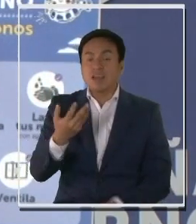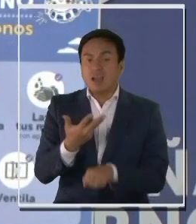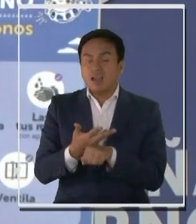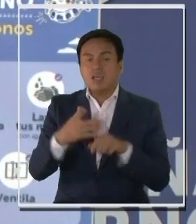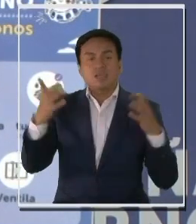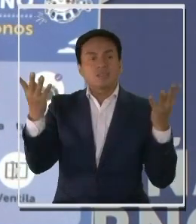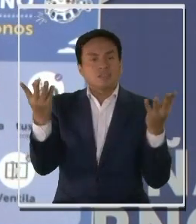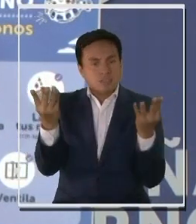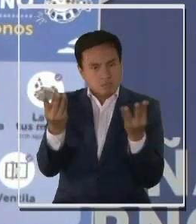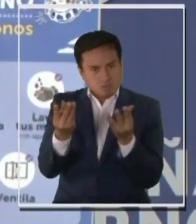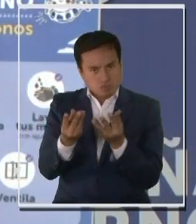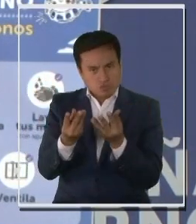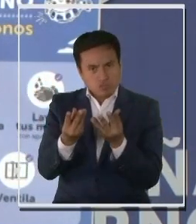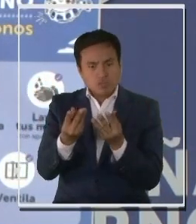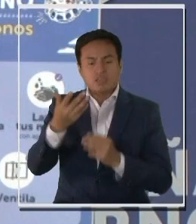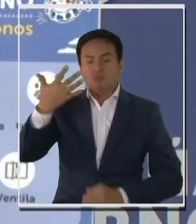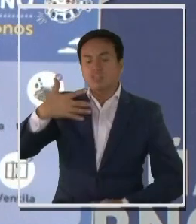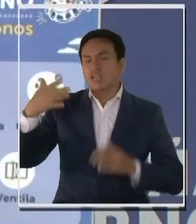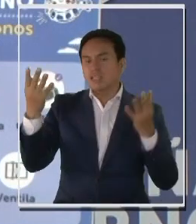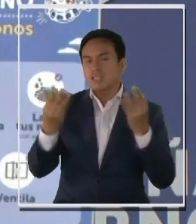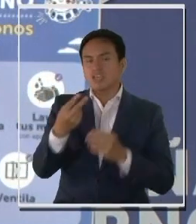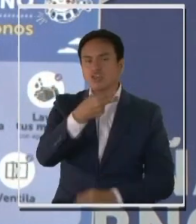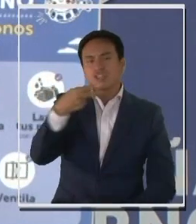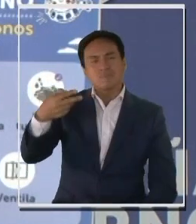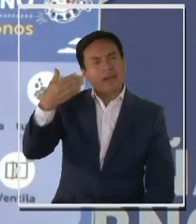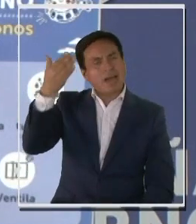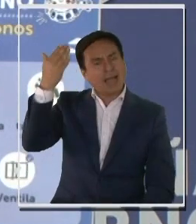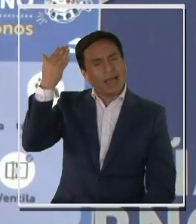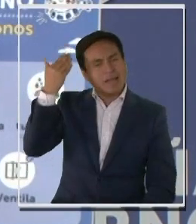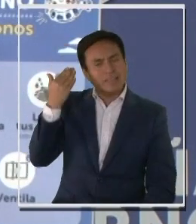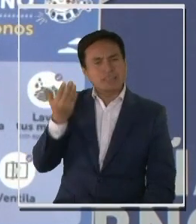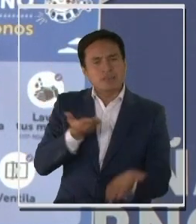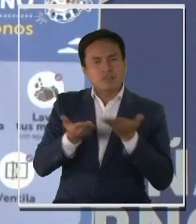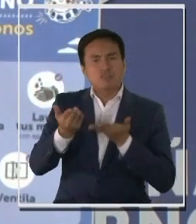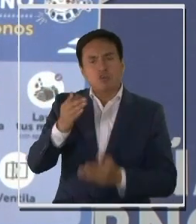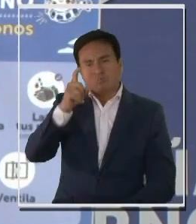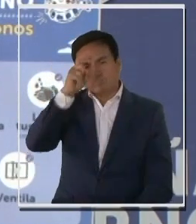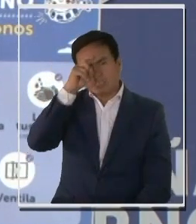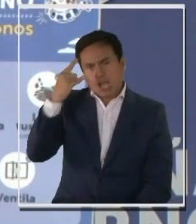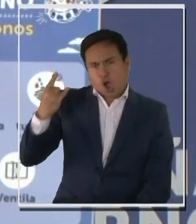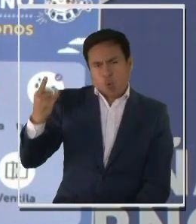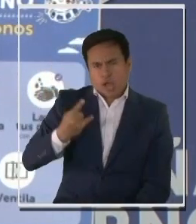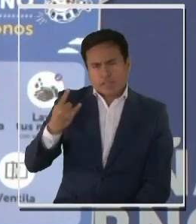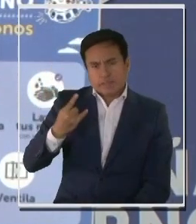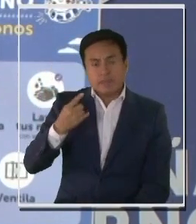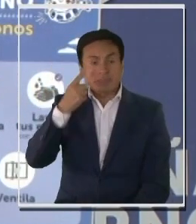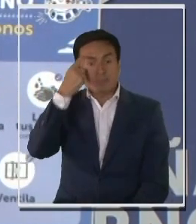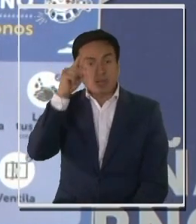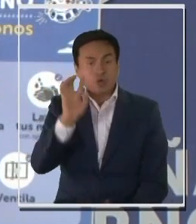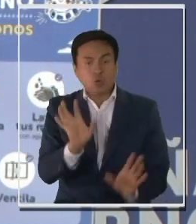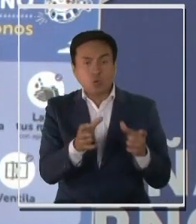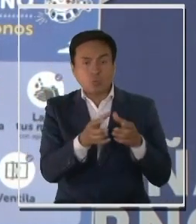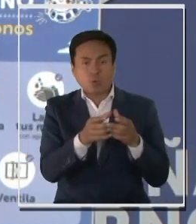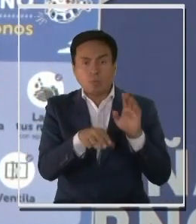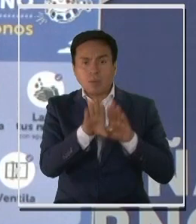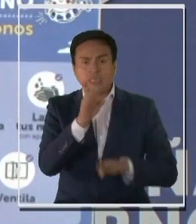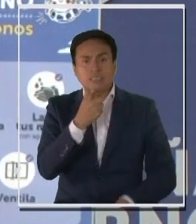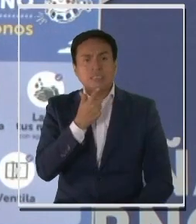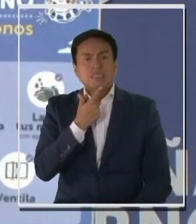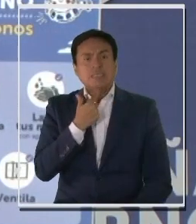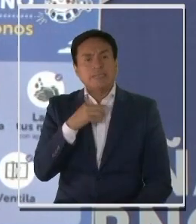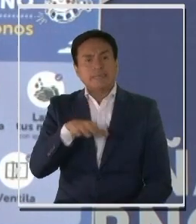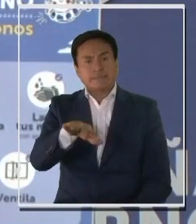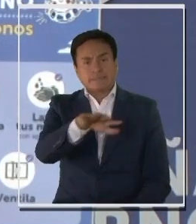una disminución importante hace dos semanas en los servicios de urgencia sin embargo el grupo de mayor interés